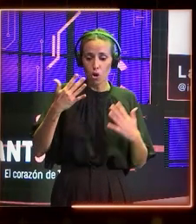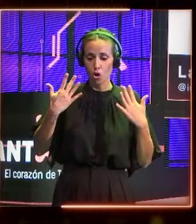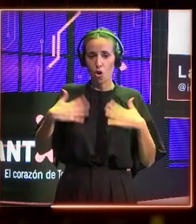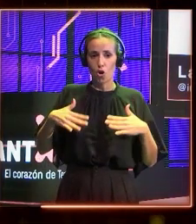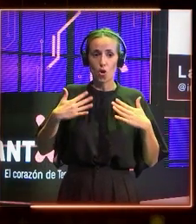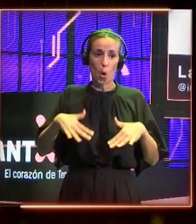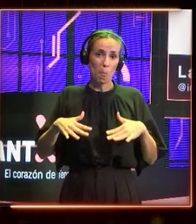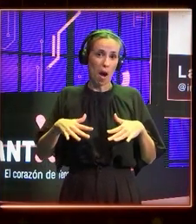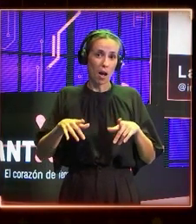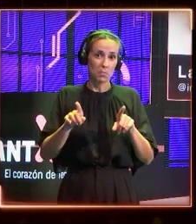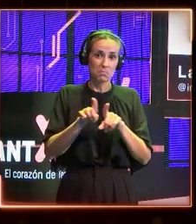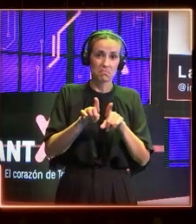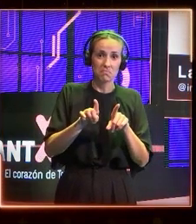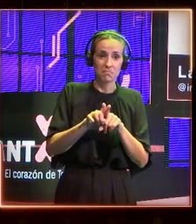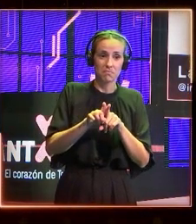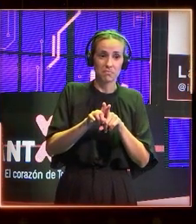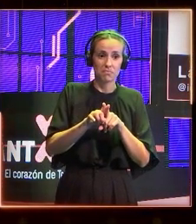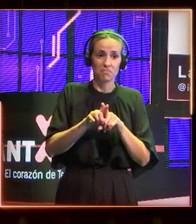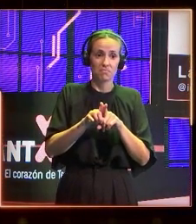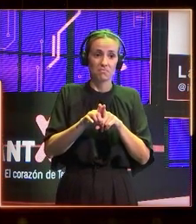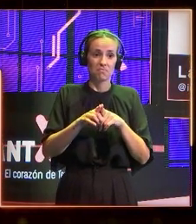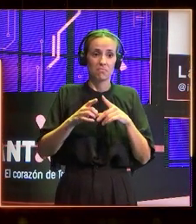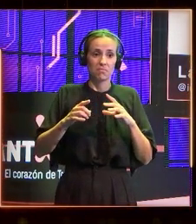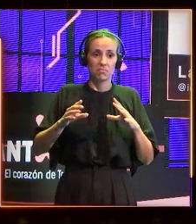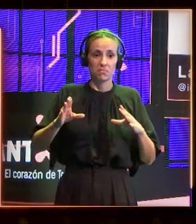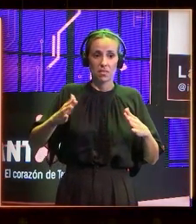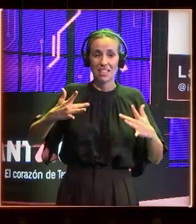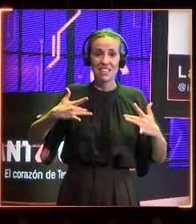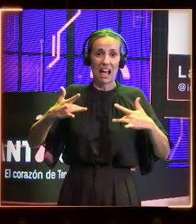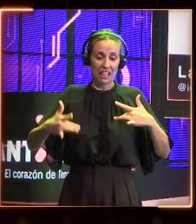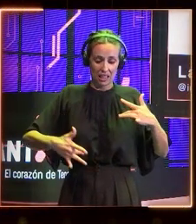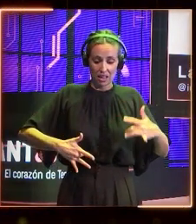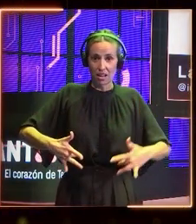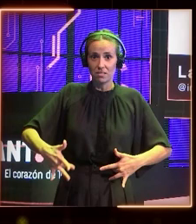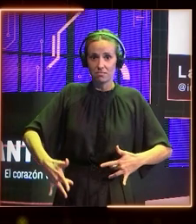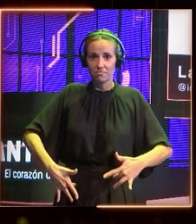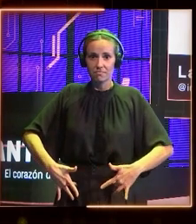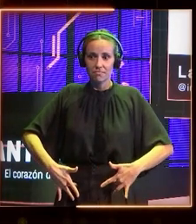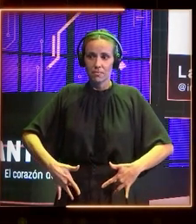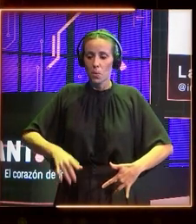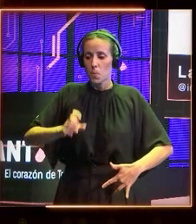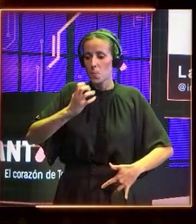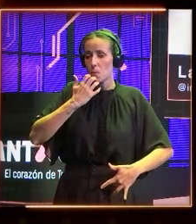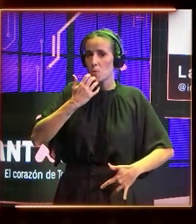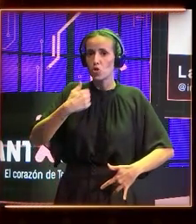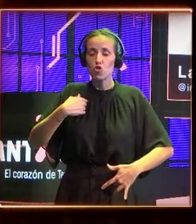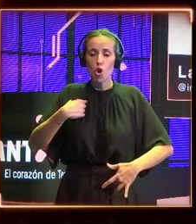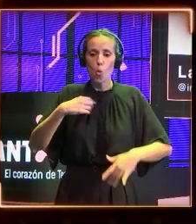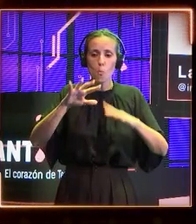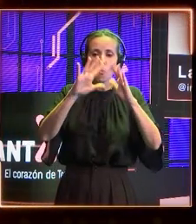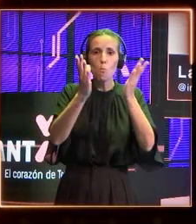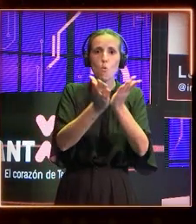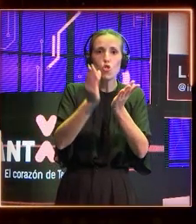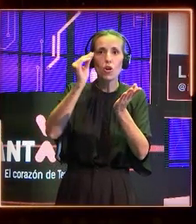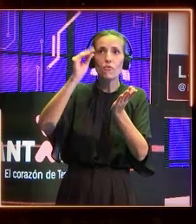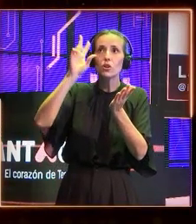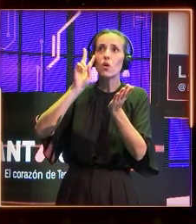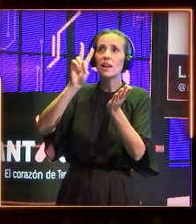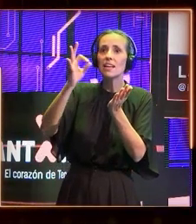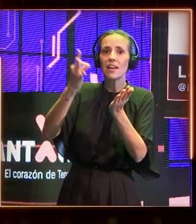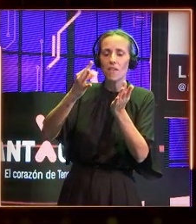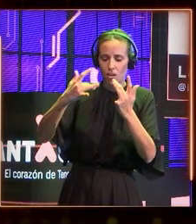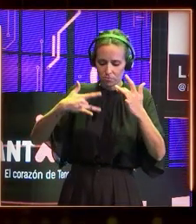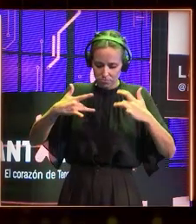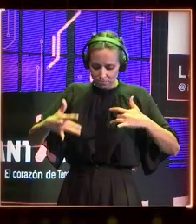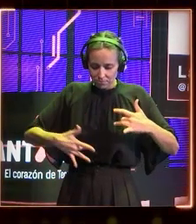óptica vale Qué hace esta ropa áptica que me permita sentir qué estoy viendo en el mundo virtual vale Esta es una startup no nos